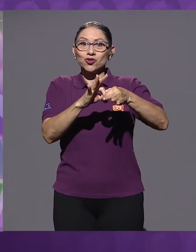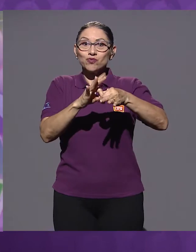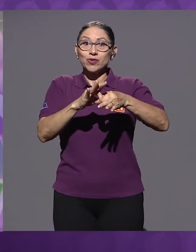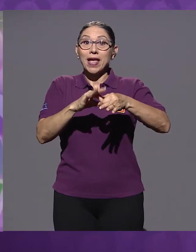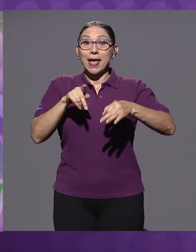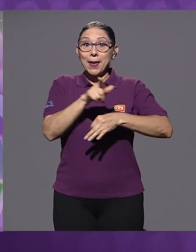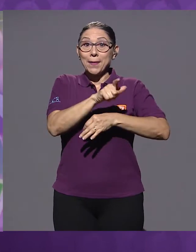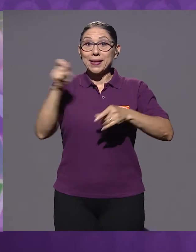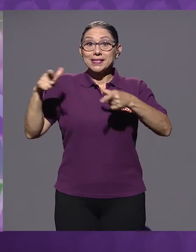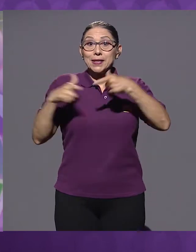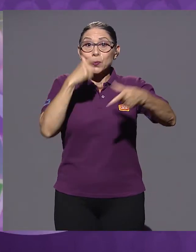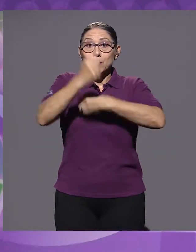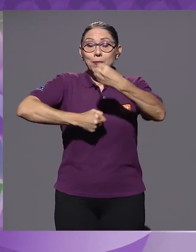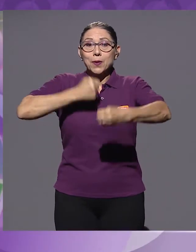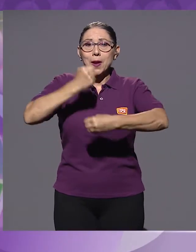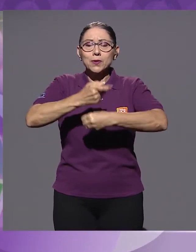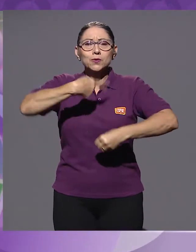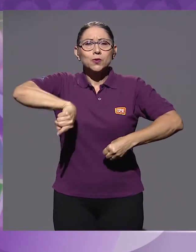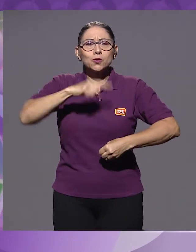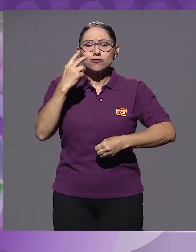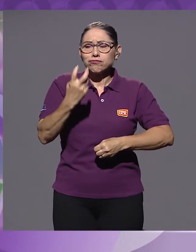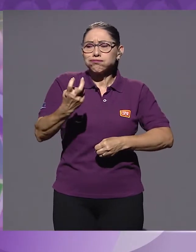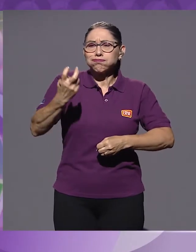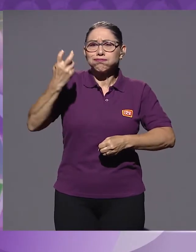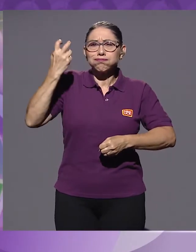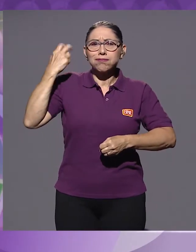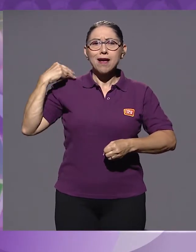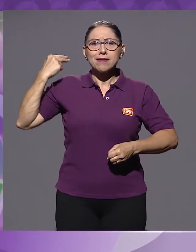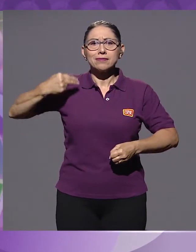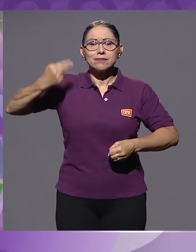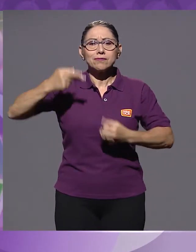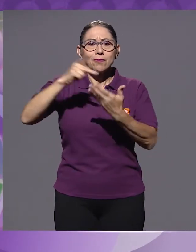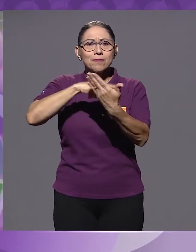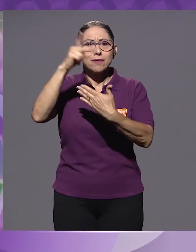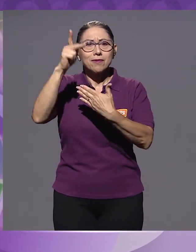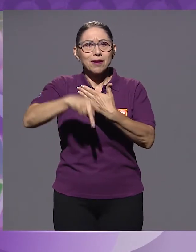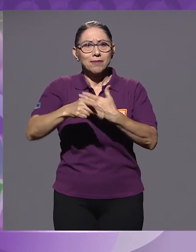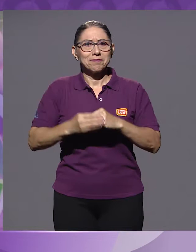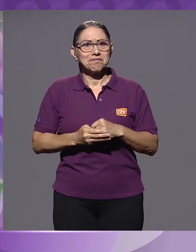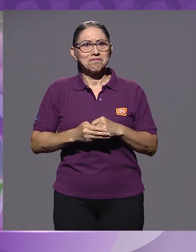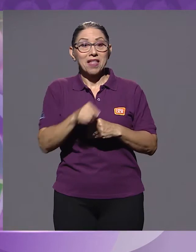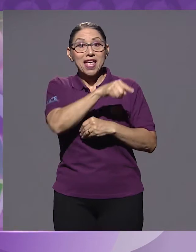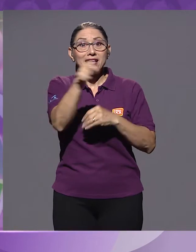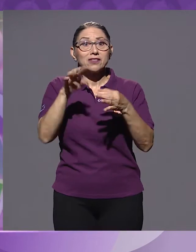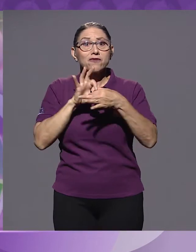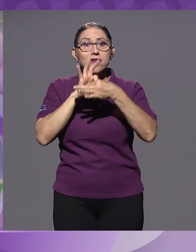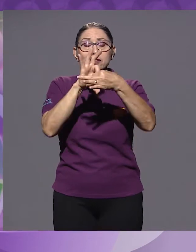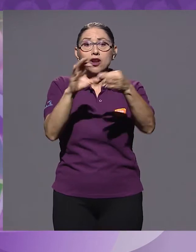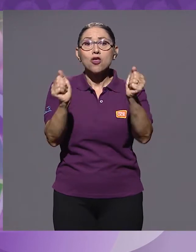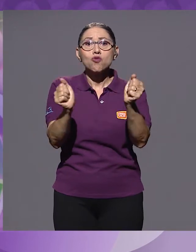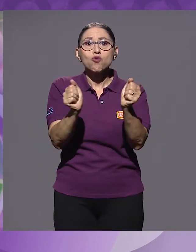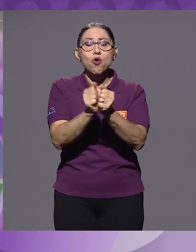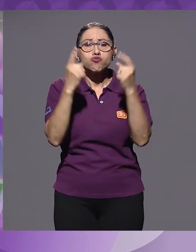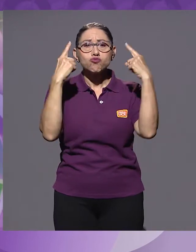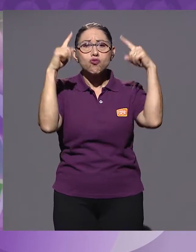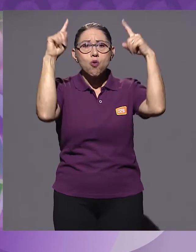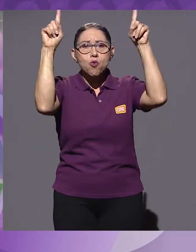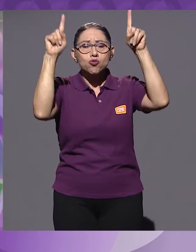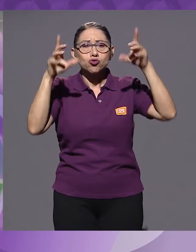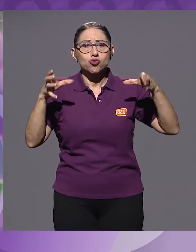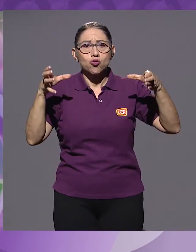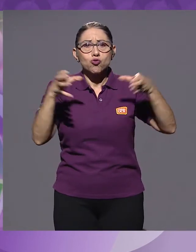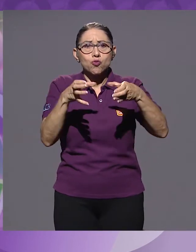Nexos. Durante este mes de aniversario estamos haciendo un recorrido por la historia del programa y cómo se ha relacionado con los logros